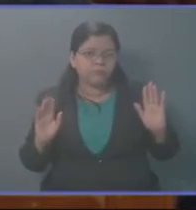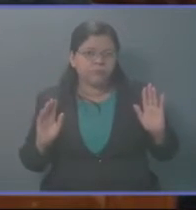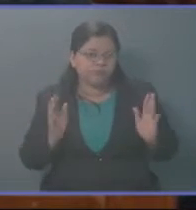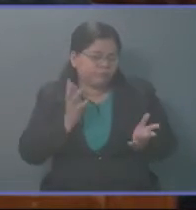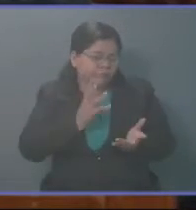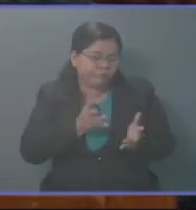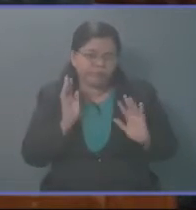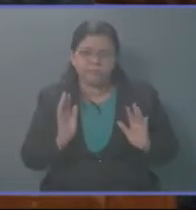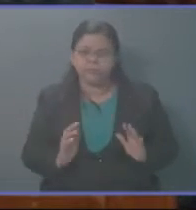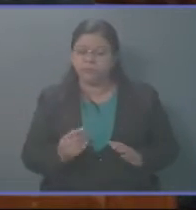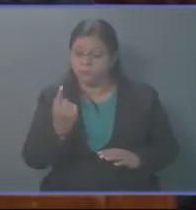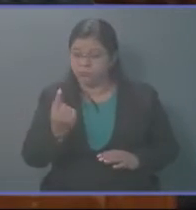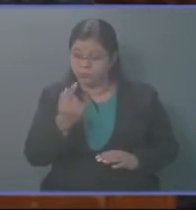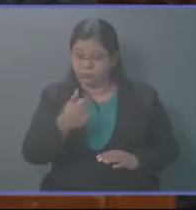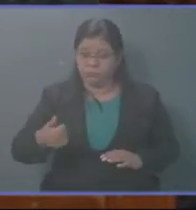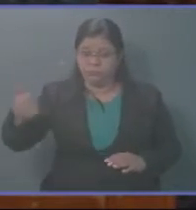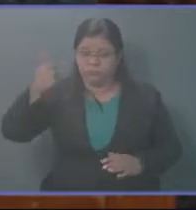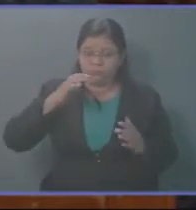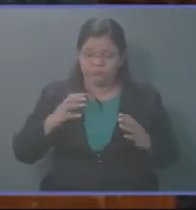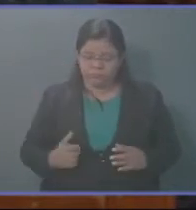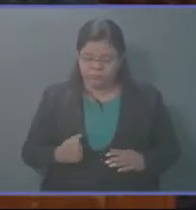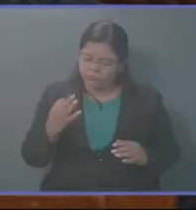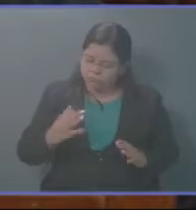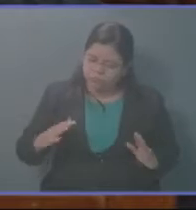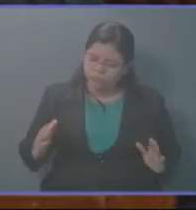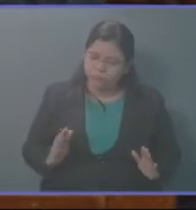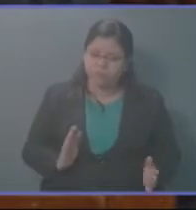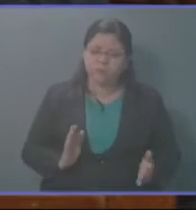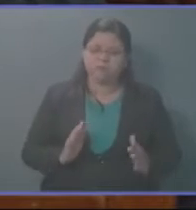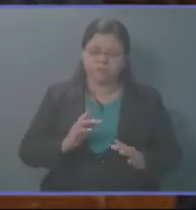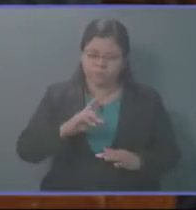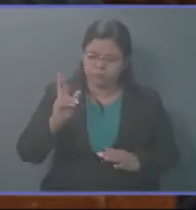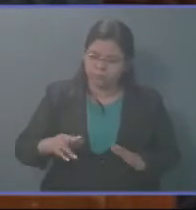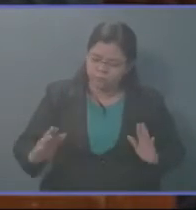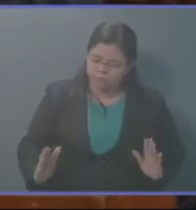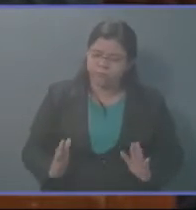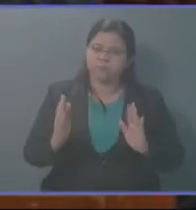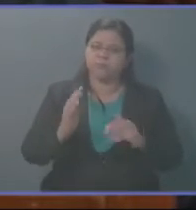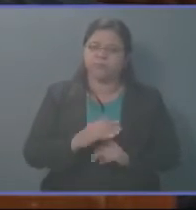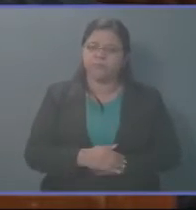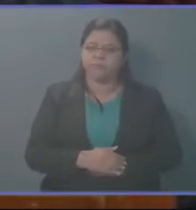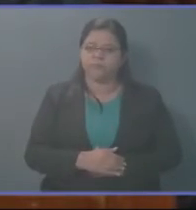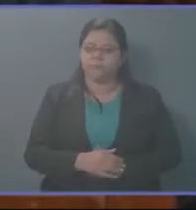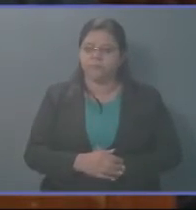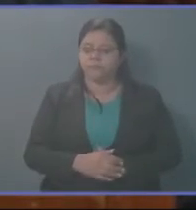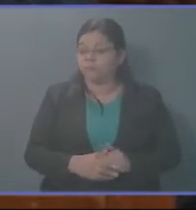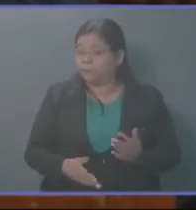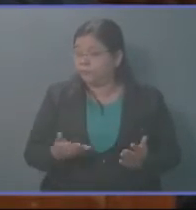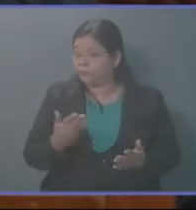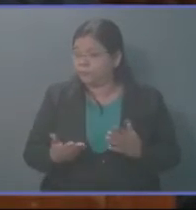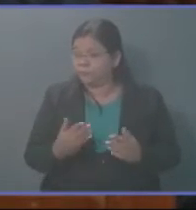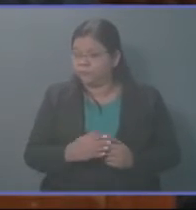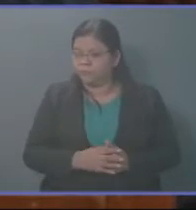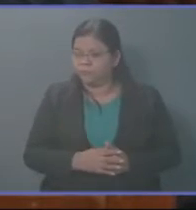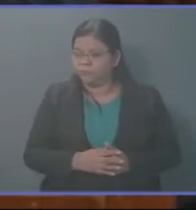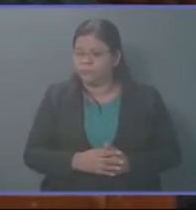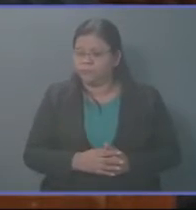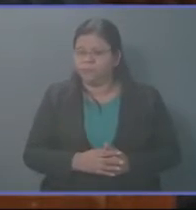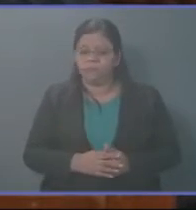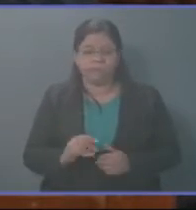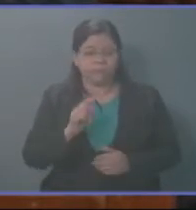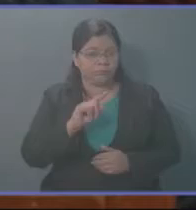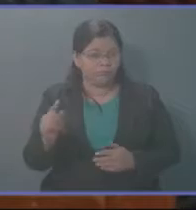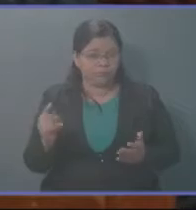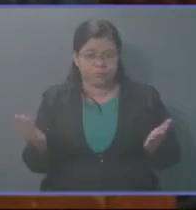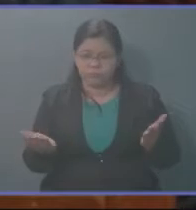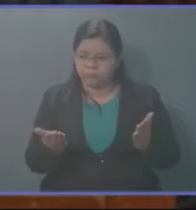Los verdaderos funcionarios deben de enfrentarse a la realidad, y por no actuar muchas veces